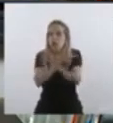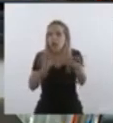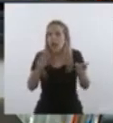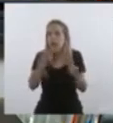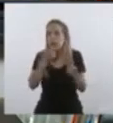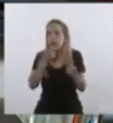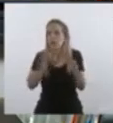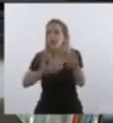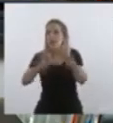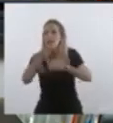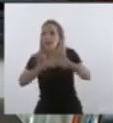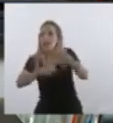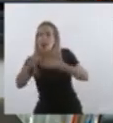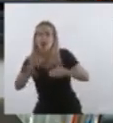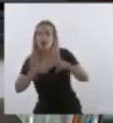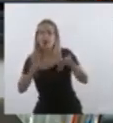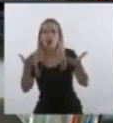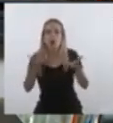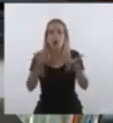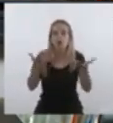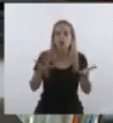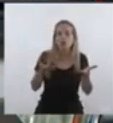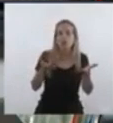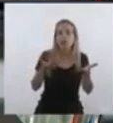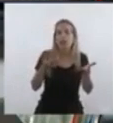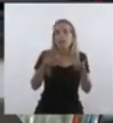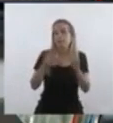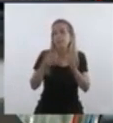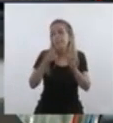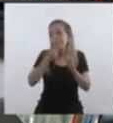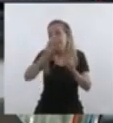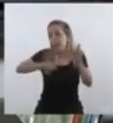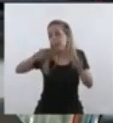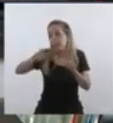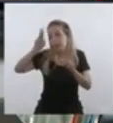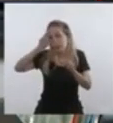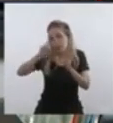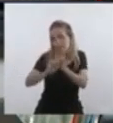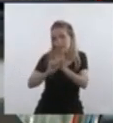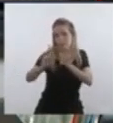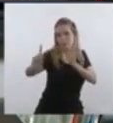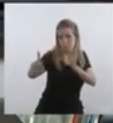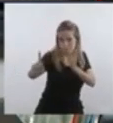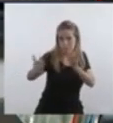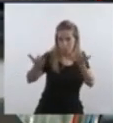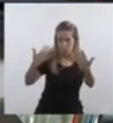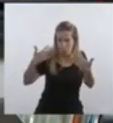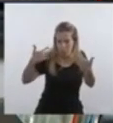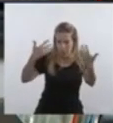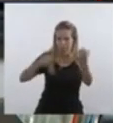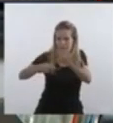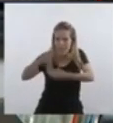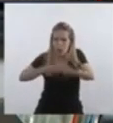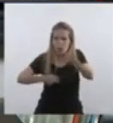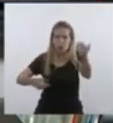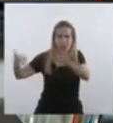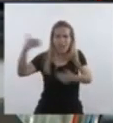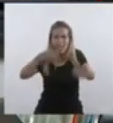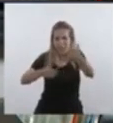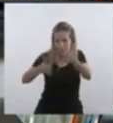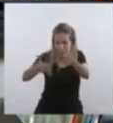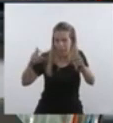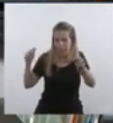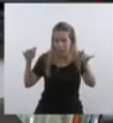negocios donde con distancia social se puede atender a los clientes.